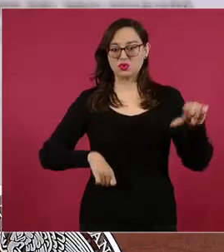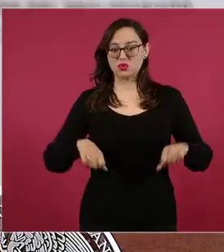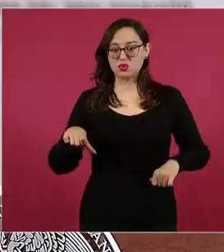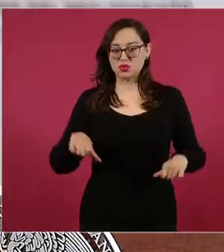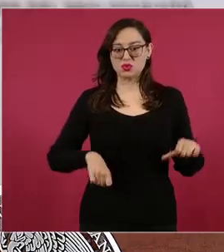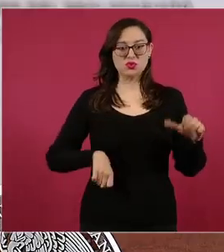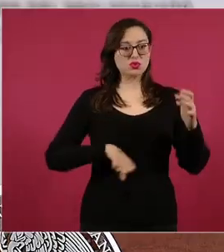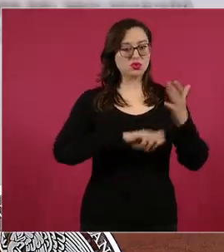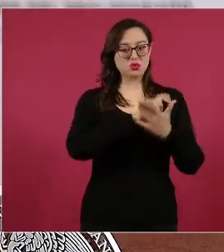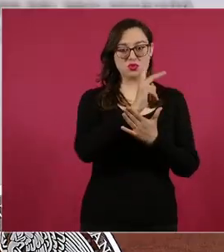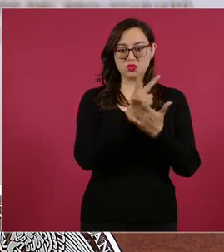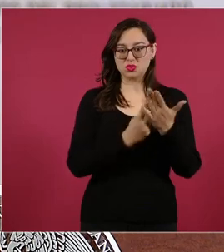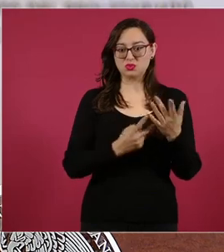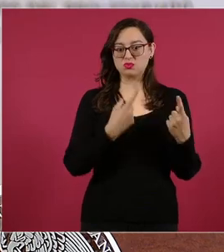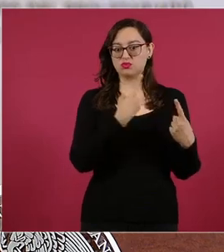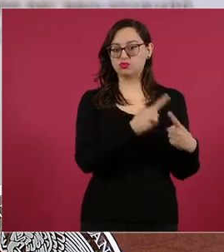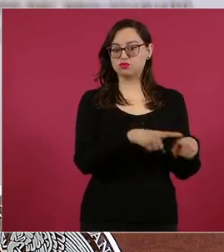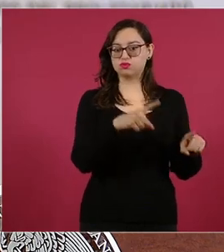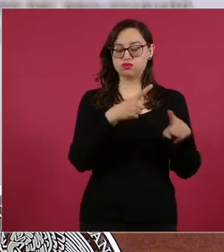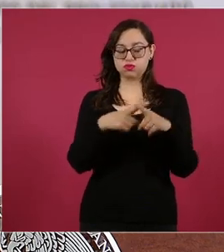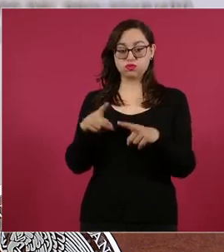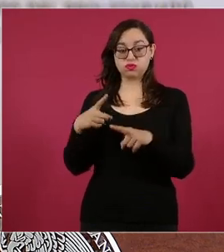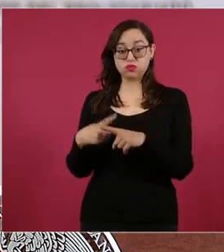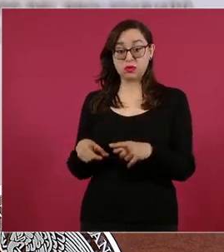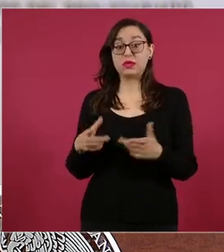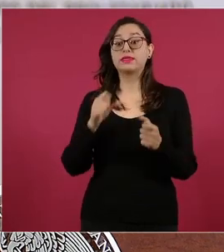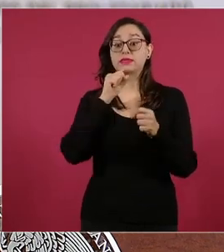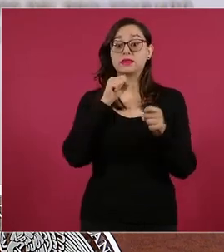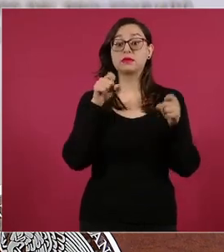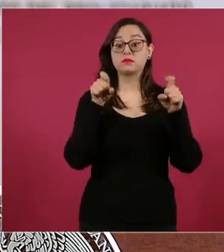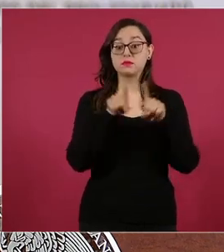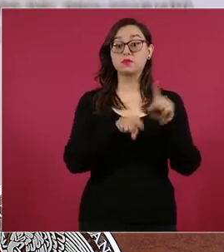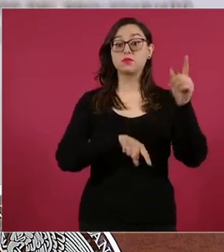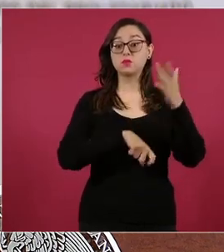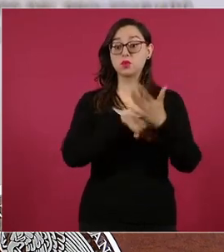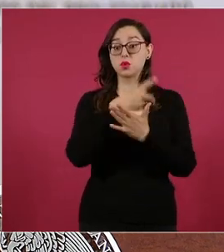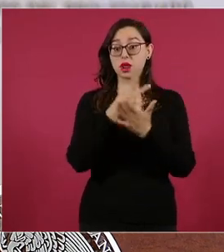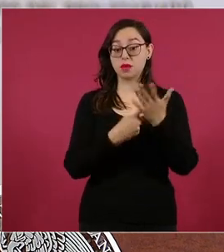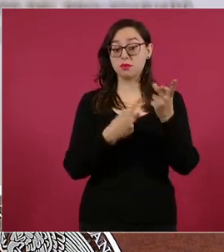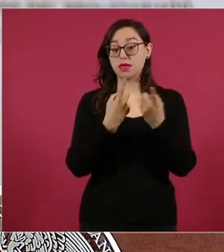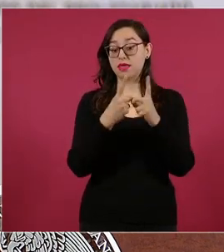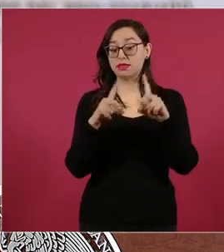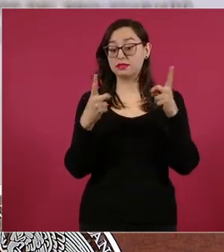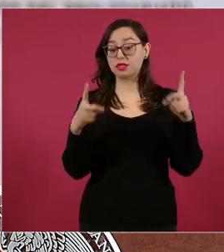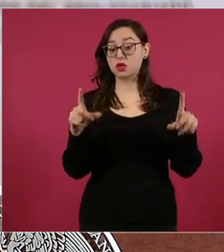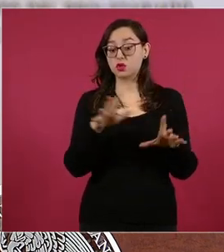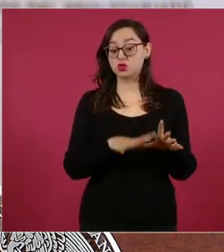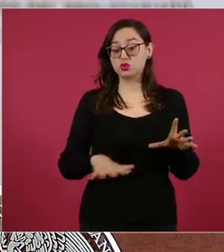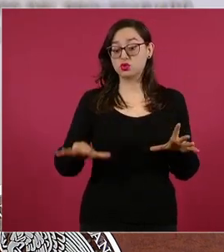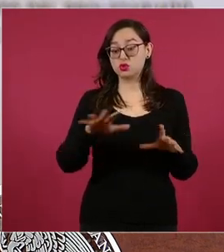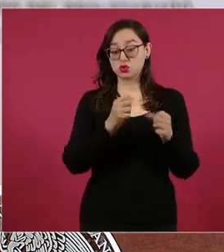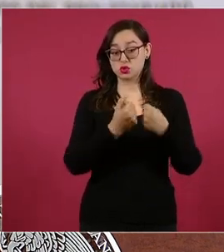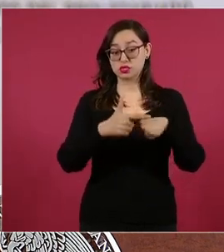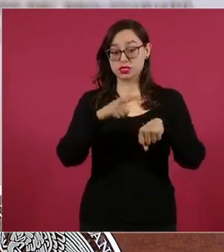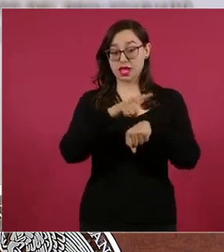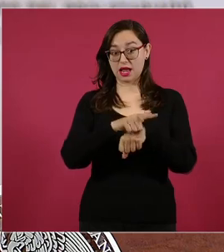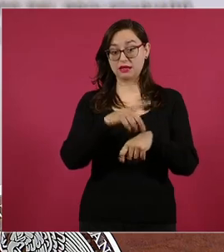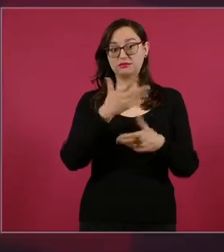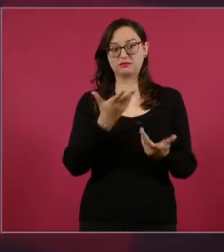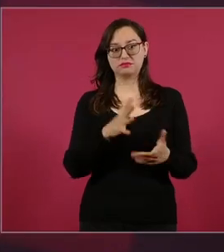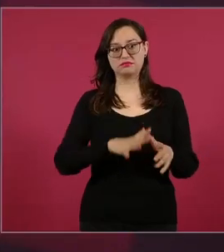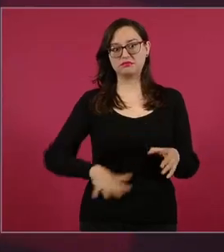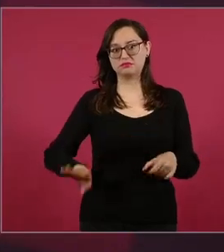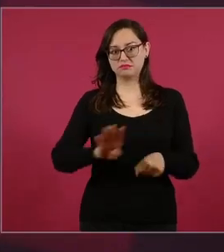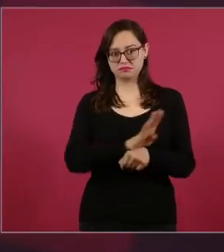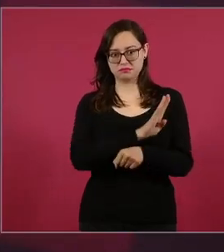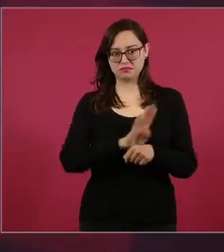acciones, programas como los de desarrollo social, que también le han dado mucho crecimiento a Chiapas, bienestar,